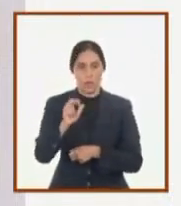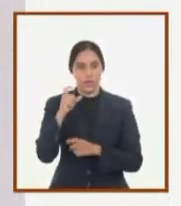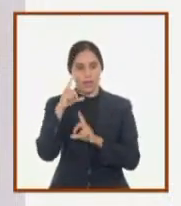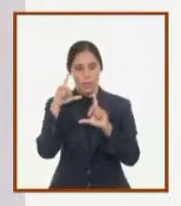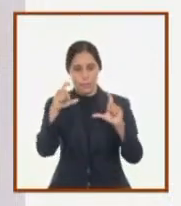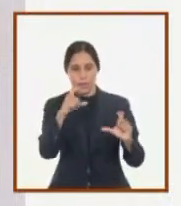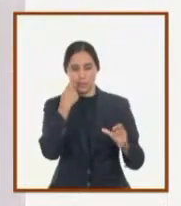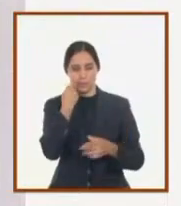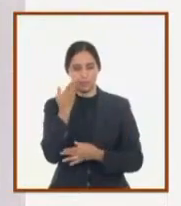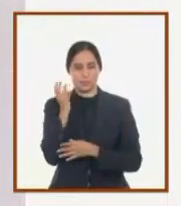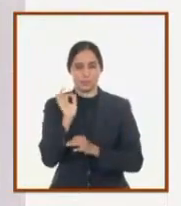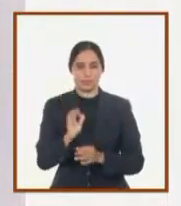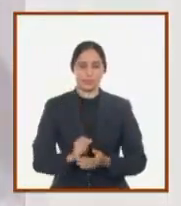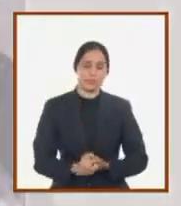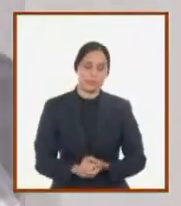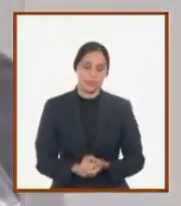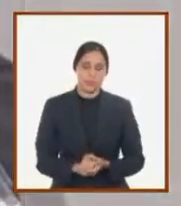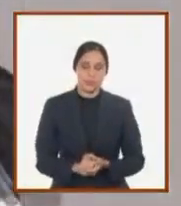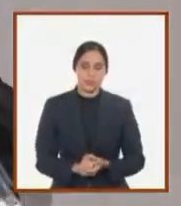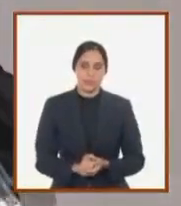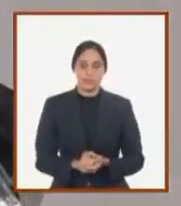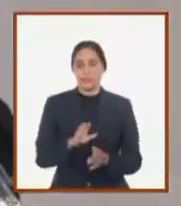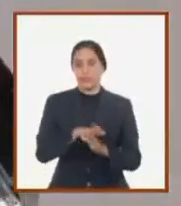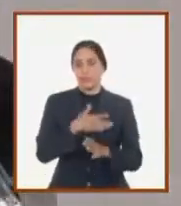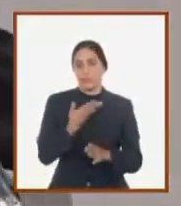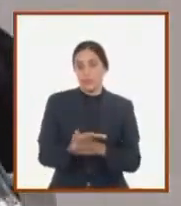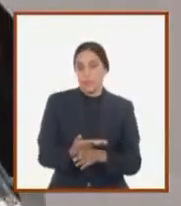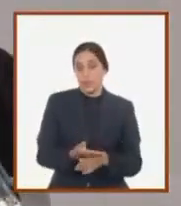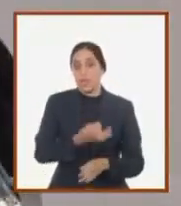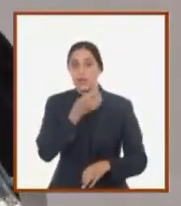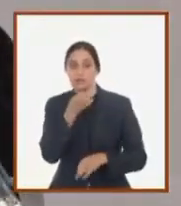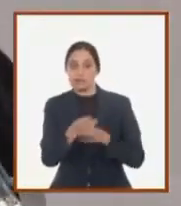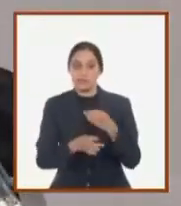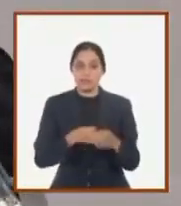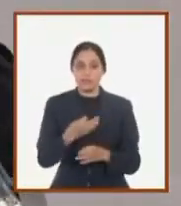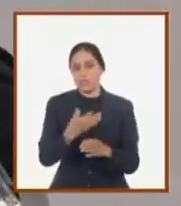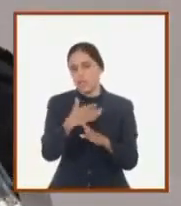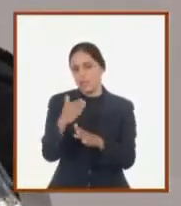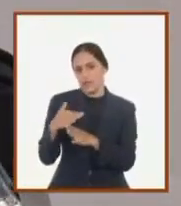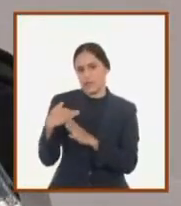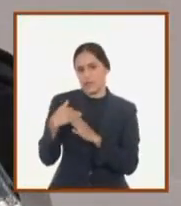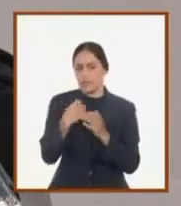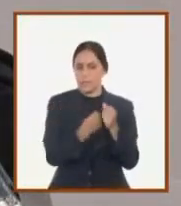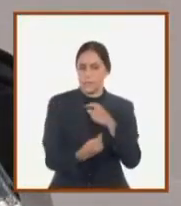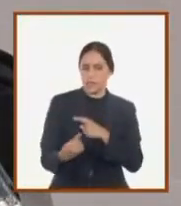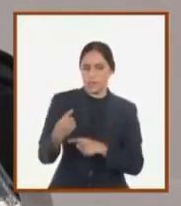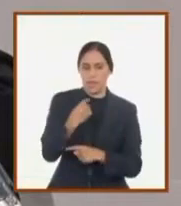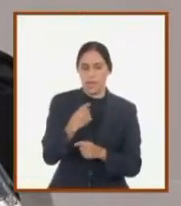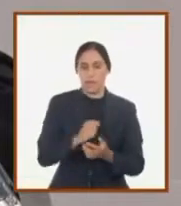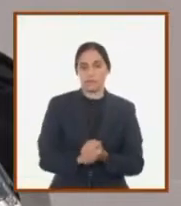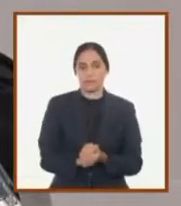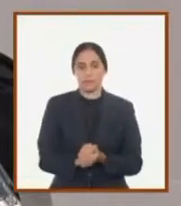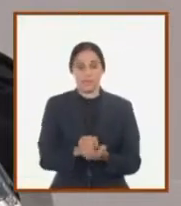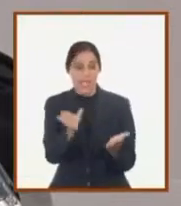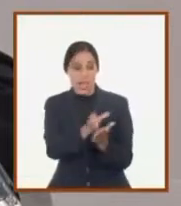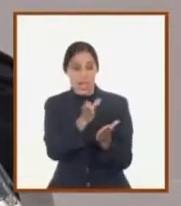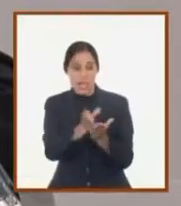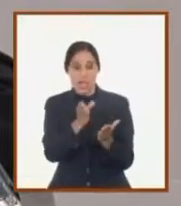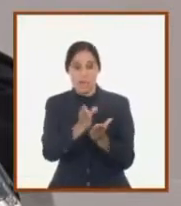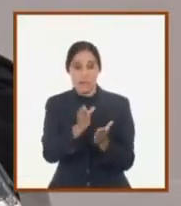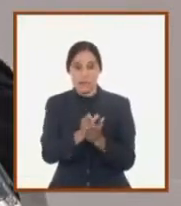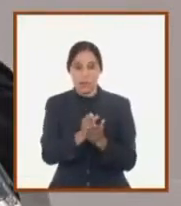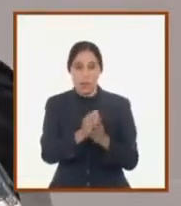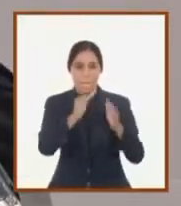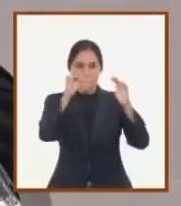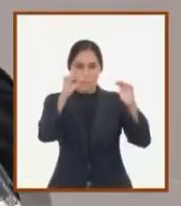por ahí está la imagen A eso le siguió hablando así de varios los más icónicos el Moncada aquel libro que